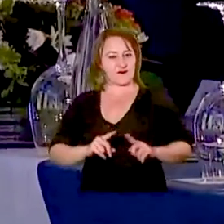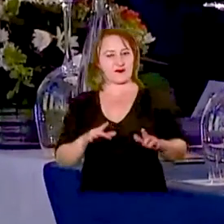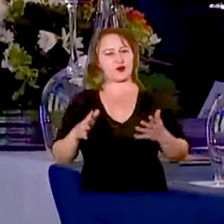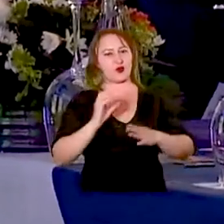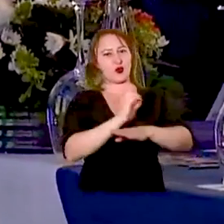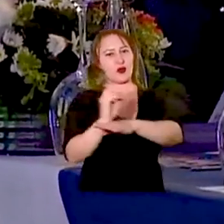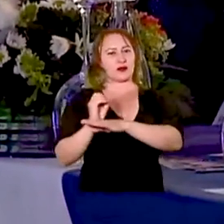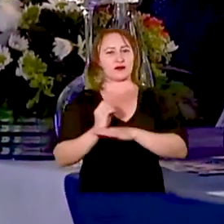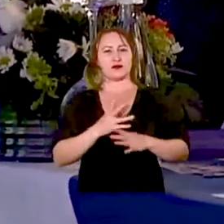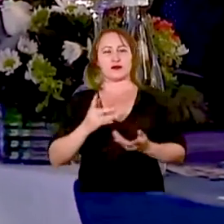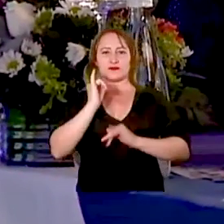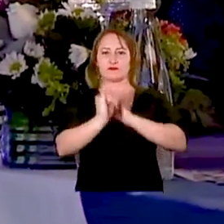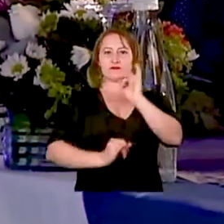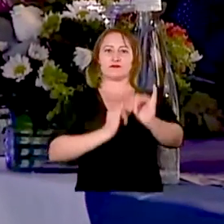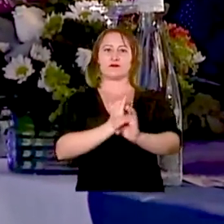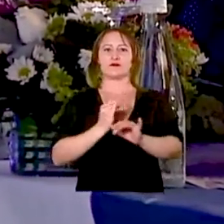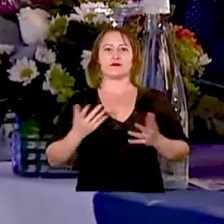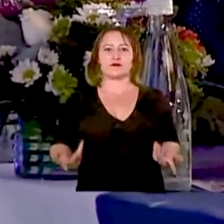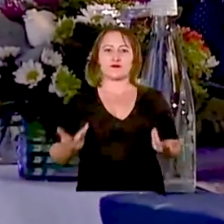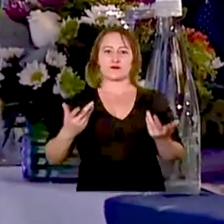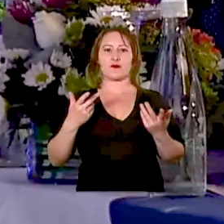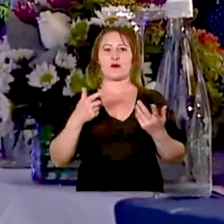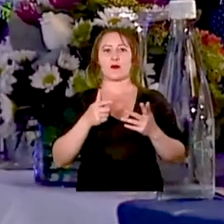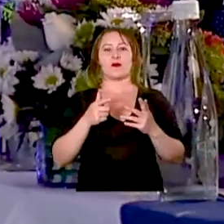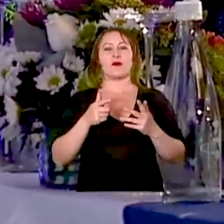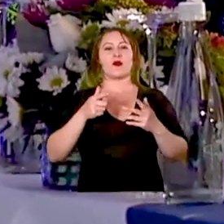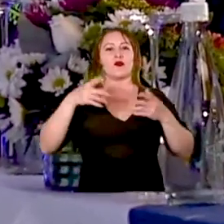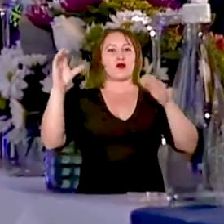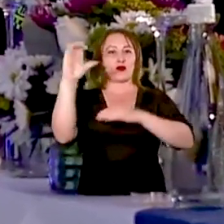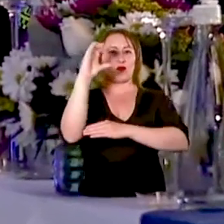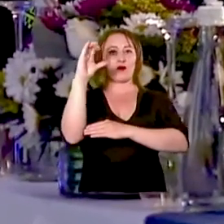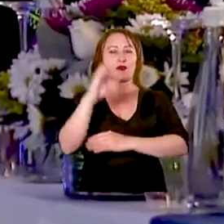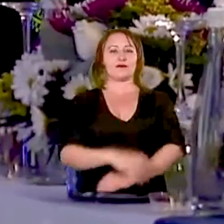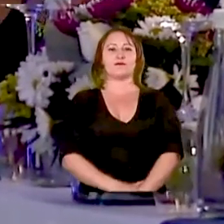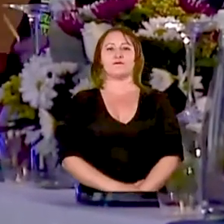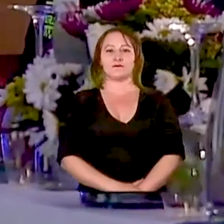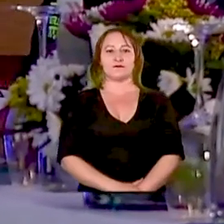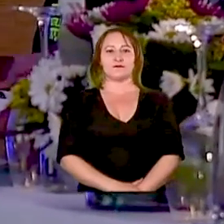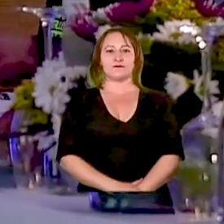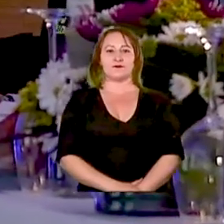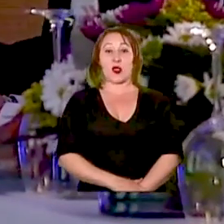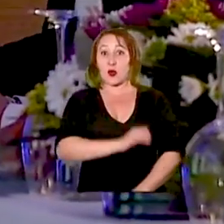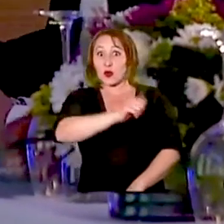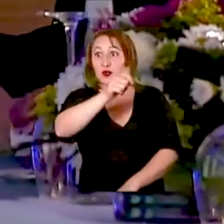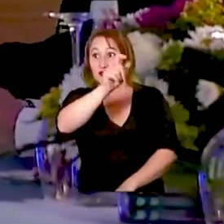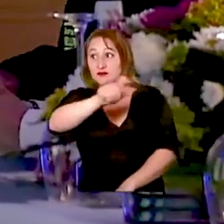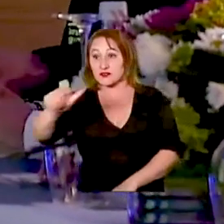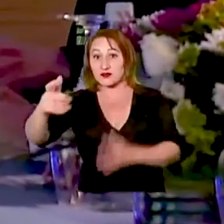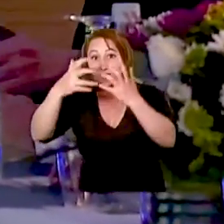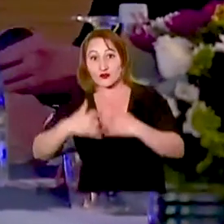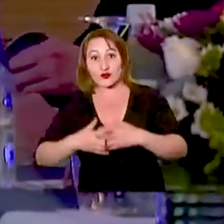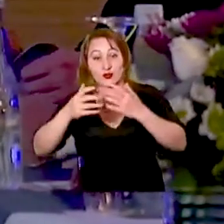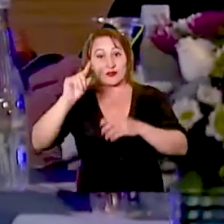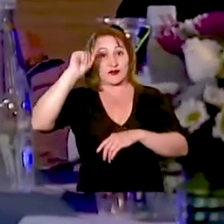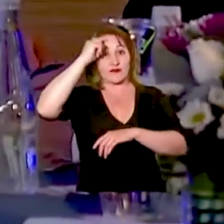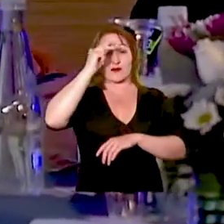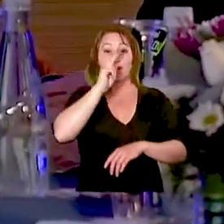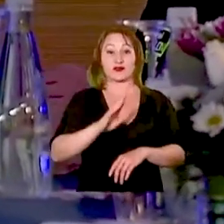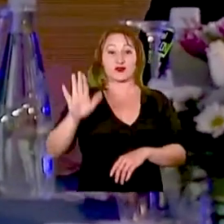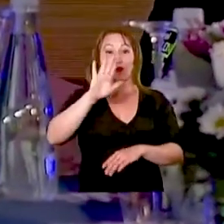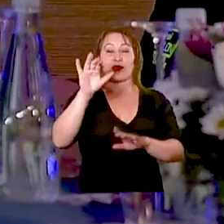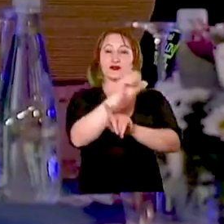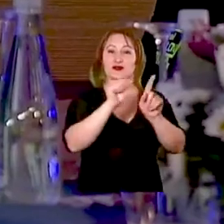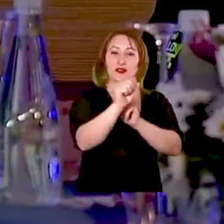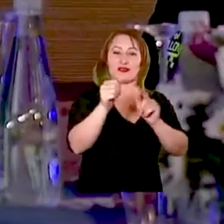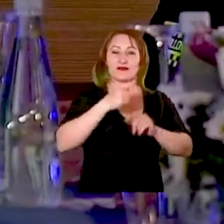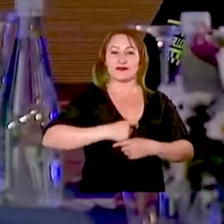las organizaciones internacionales acreditadas en Colombia. A los demás funcionarios del Gobierno Nacional, a la